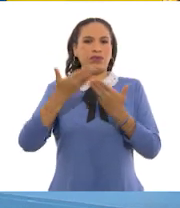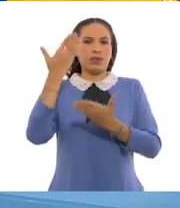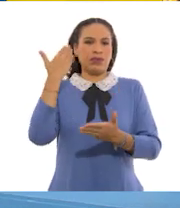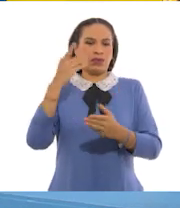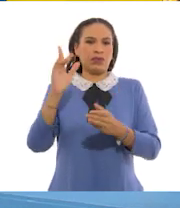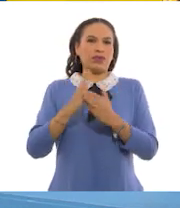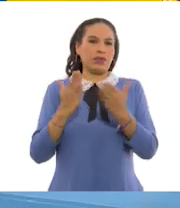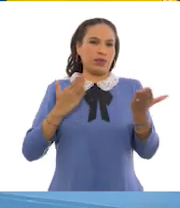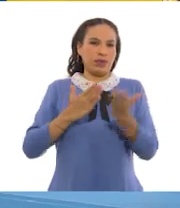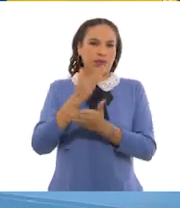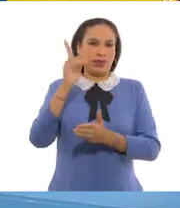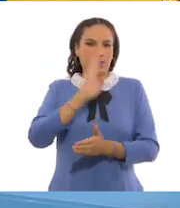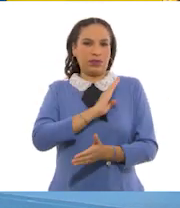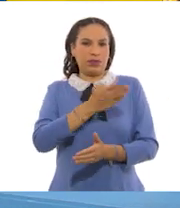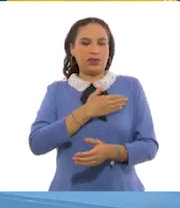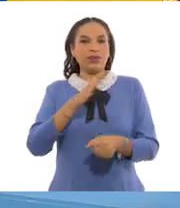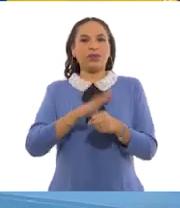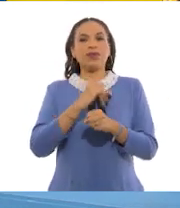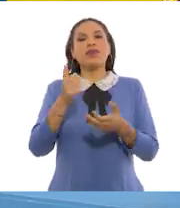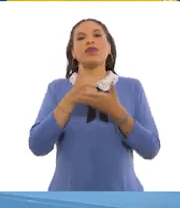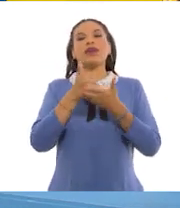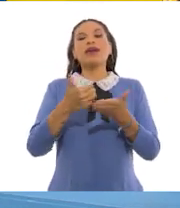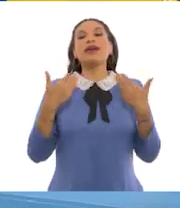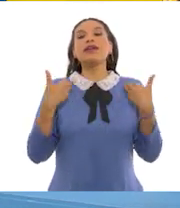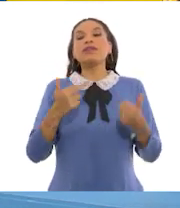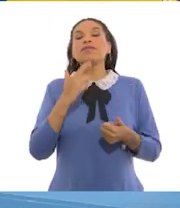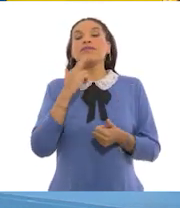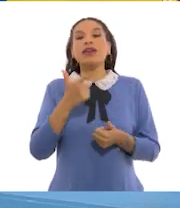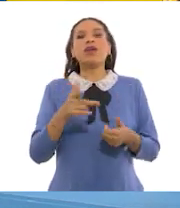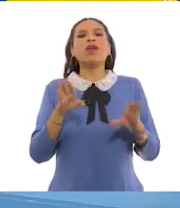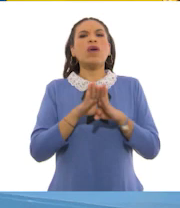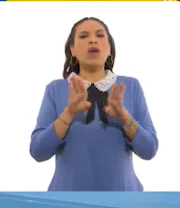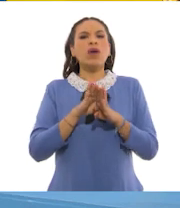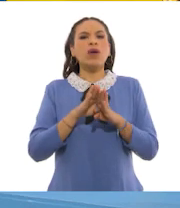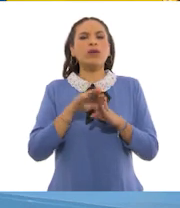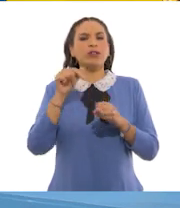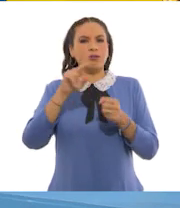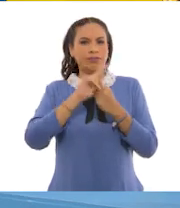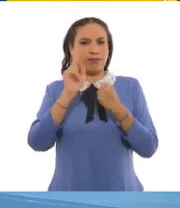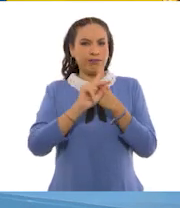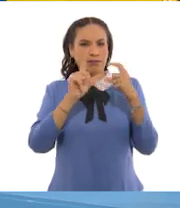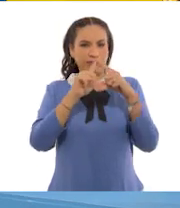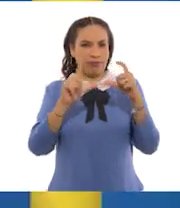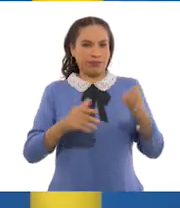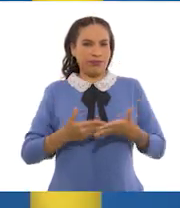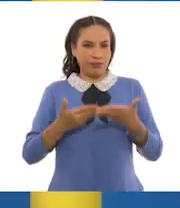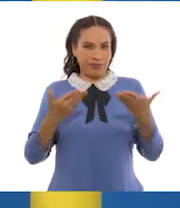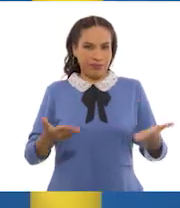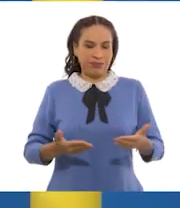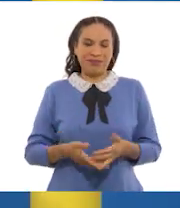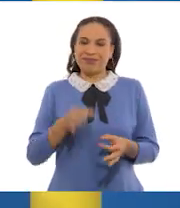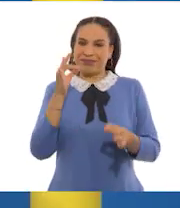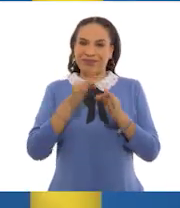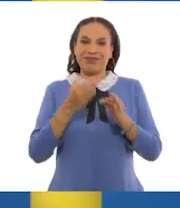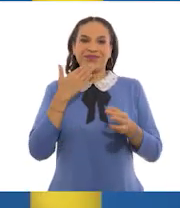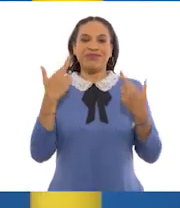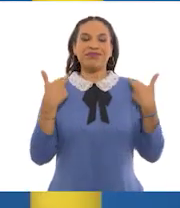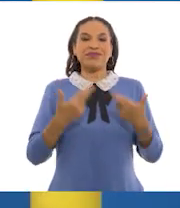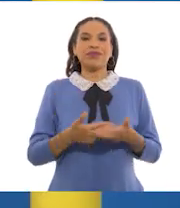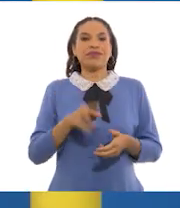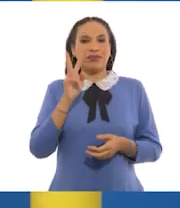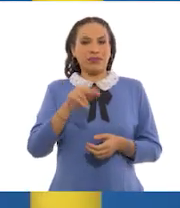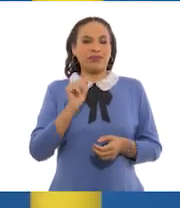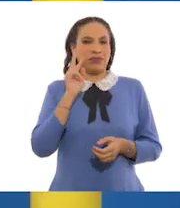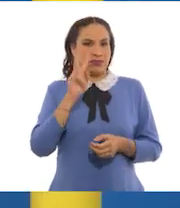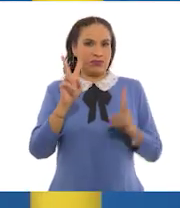conquista, porque nos va a ayudar a entender mejor cómo es nuestro país en el presente. Perfecto, maestra. Suena